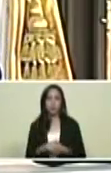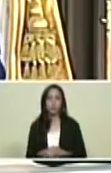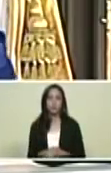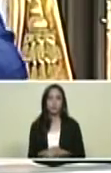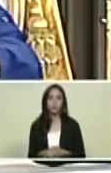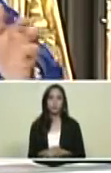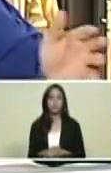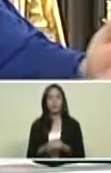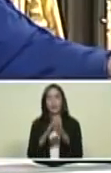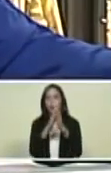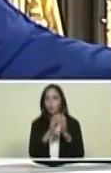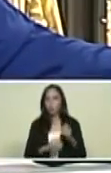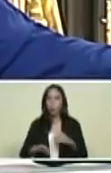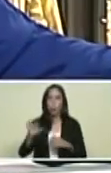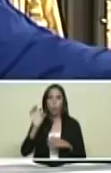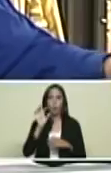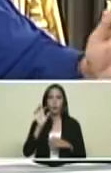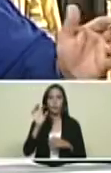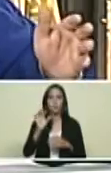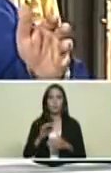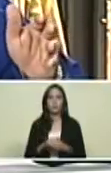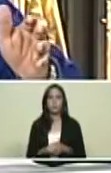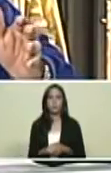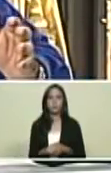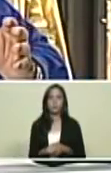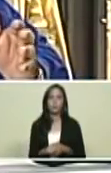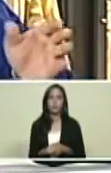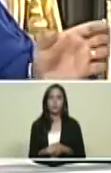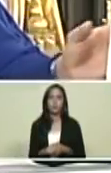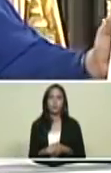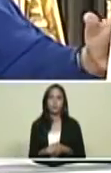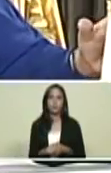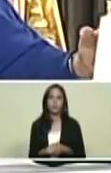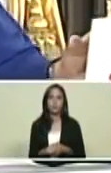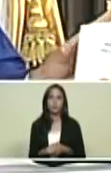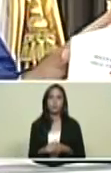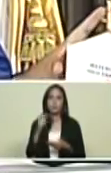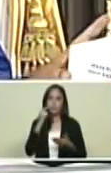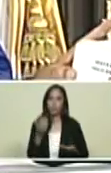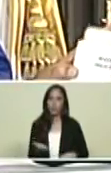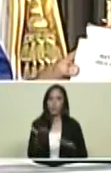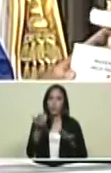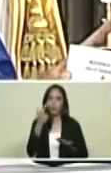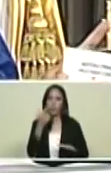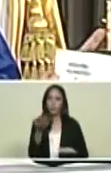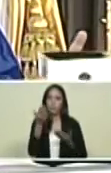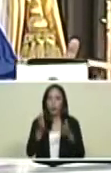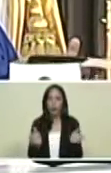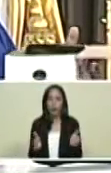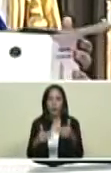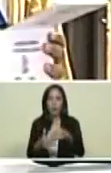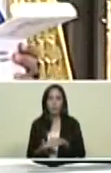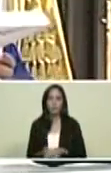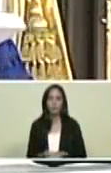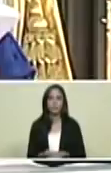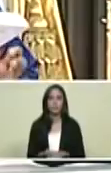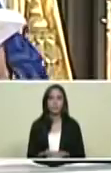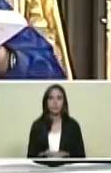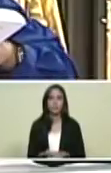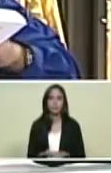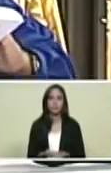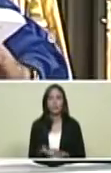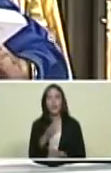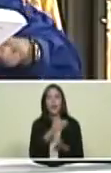lo largo y ancho de las comunas, Aristóbulo. Aquí están, miren, el kit que me trae Aristóbulo de los